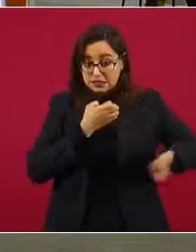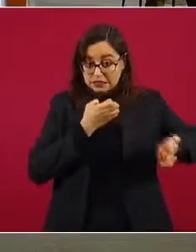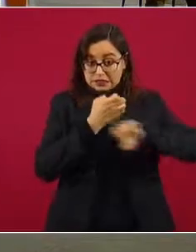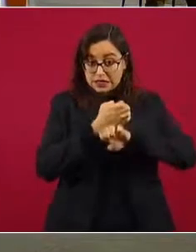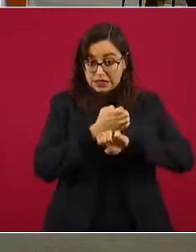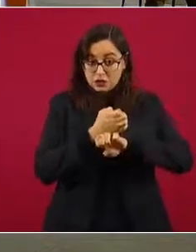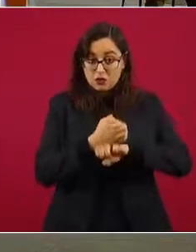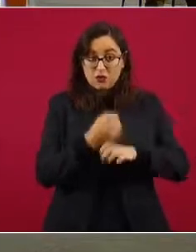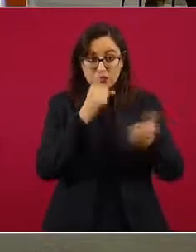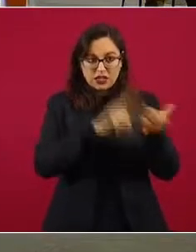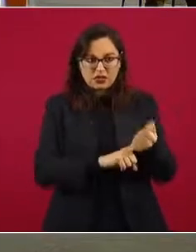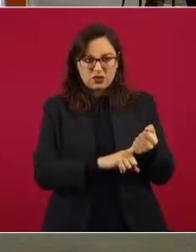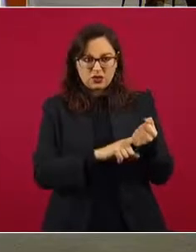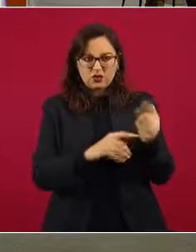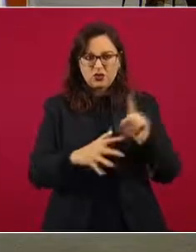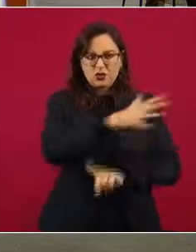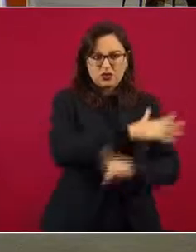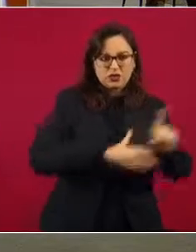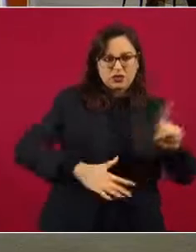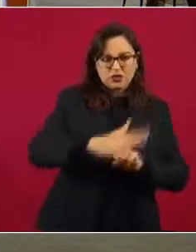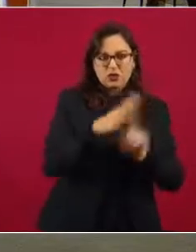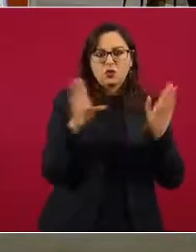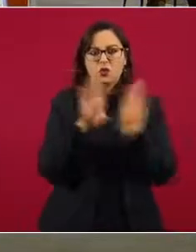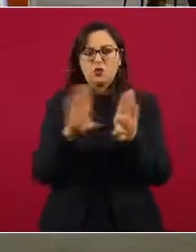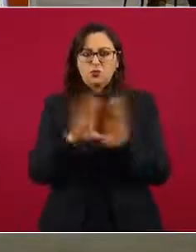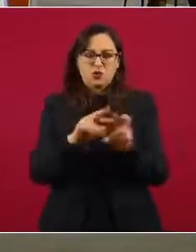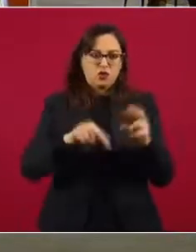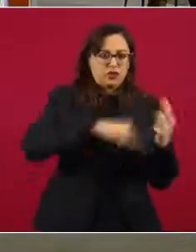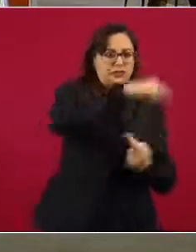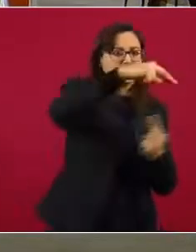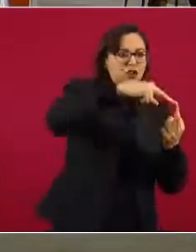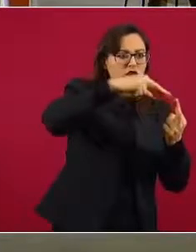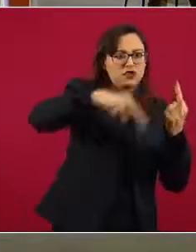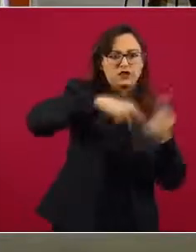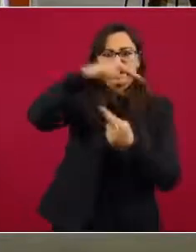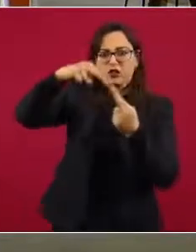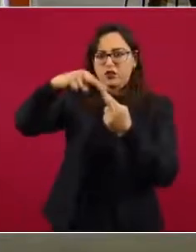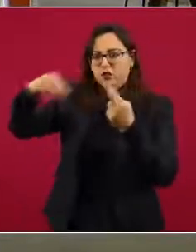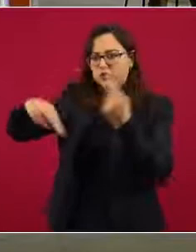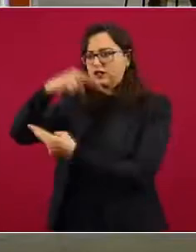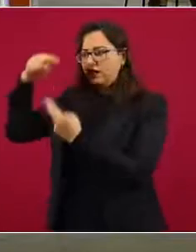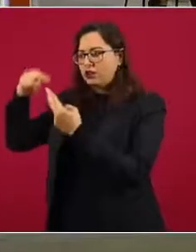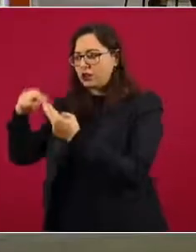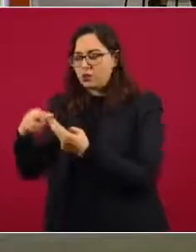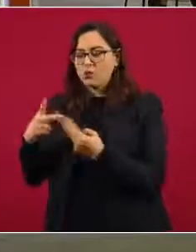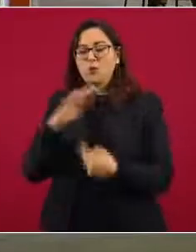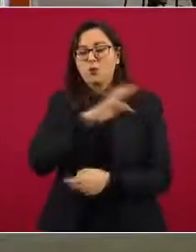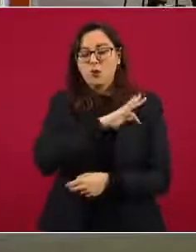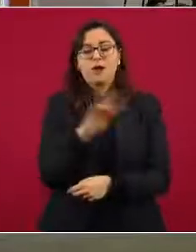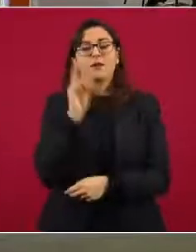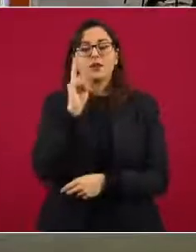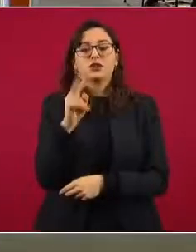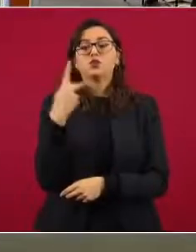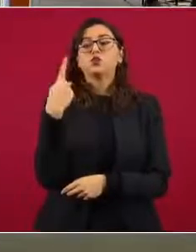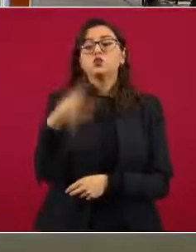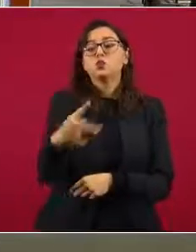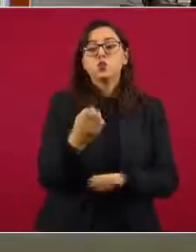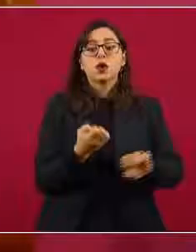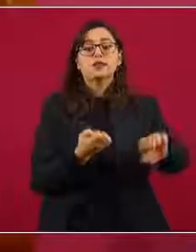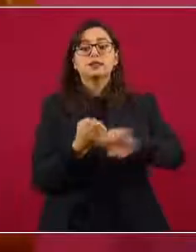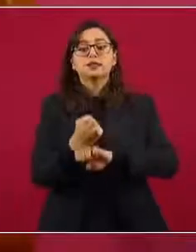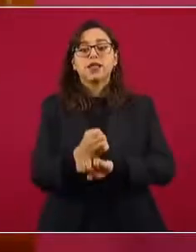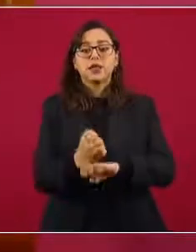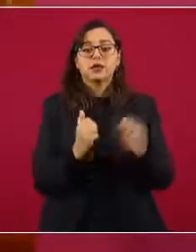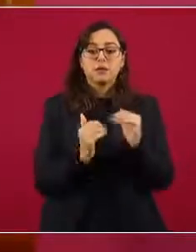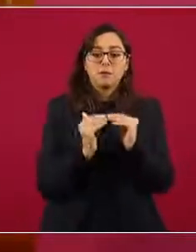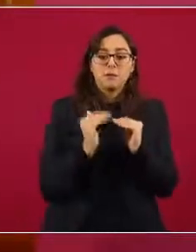donde usted vive. Cada persona que nos escucha y nos ve podrá identificar cuál es la trayectoria de la epidemia, el cambio, si va aumentando,